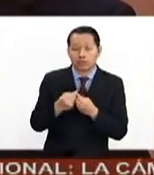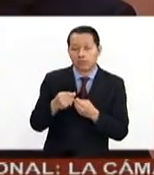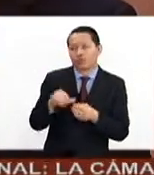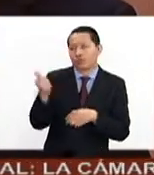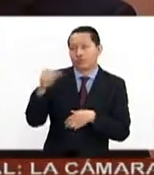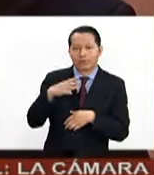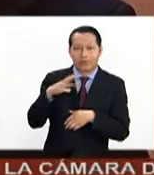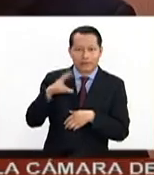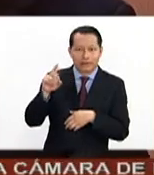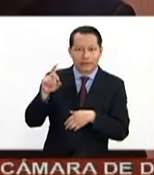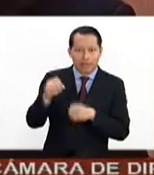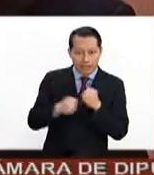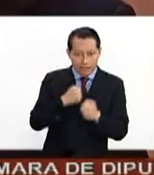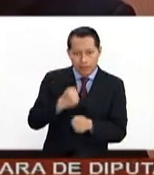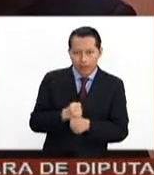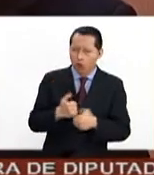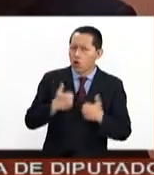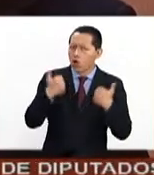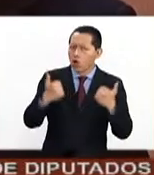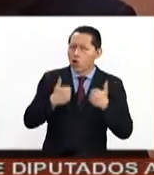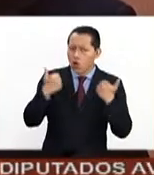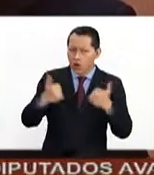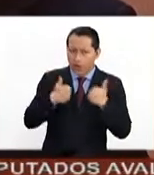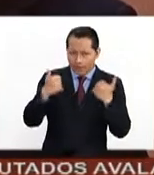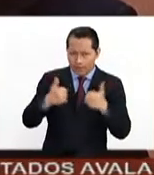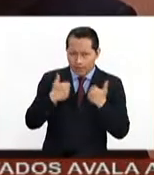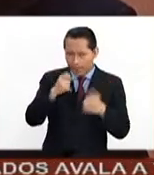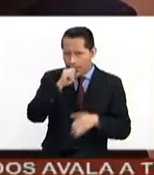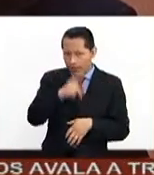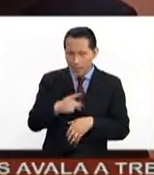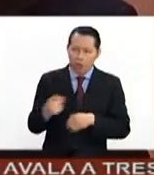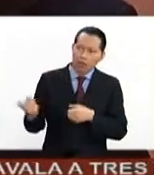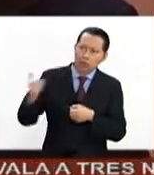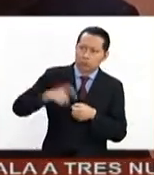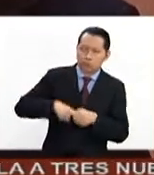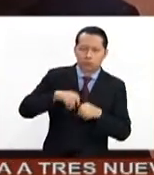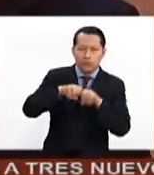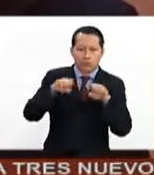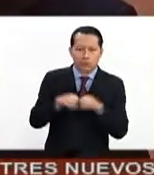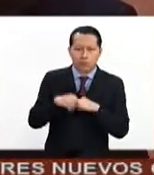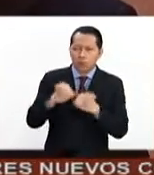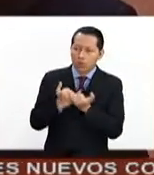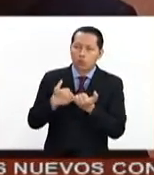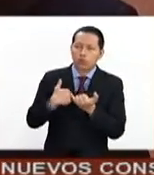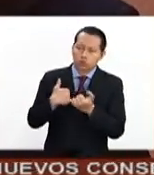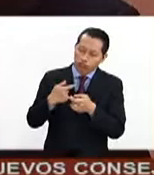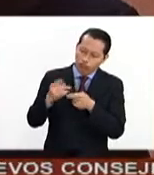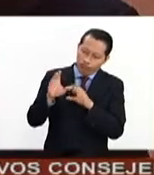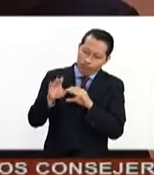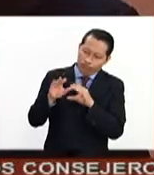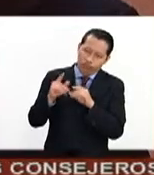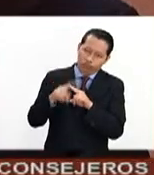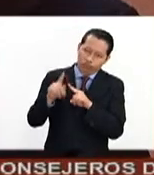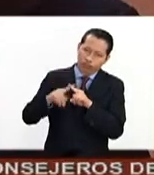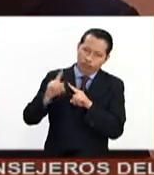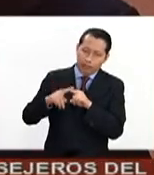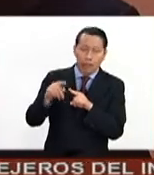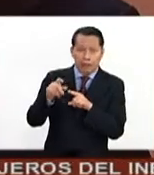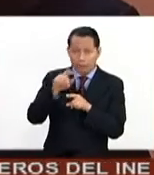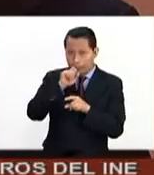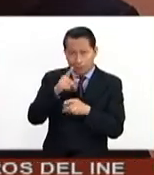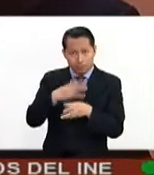30 y ella, muy jovencita, contadora pública, se integró al equipo, la fui preparando y ella también con mucho